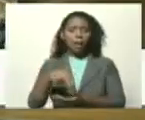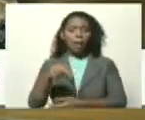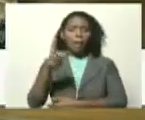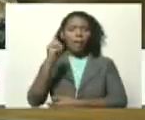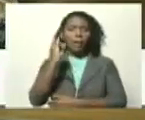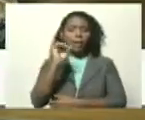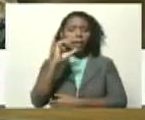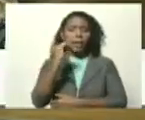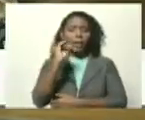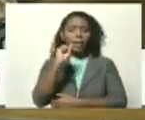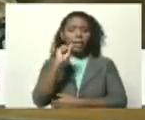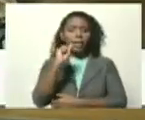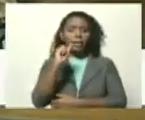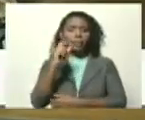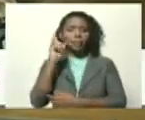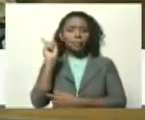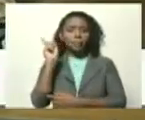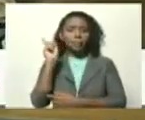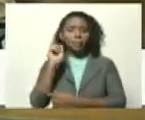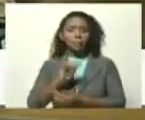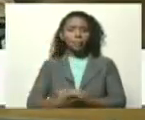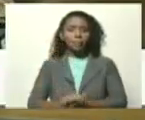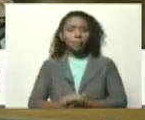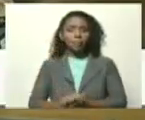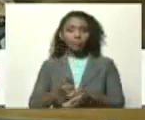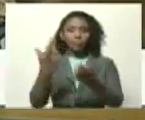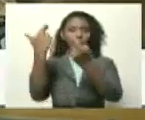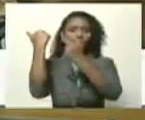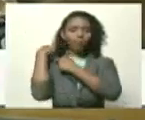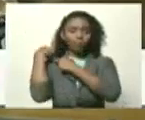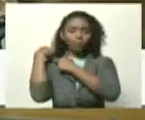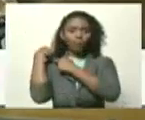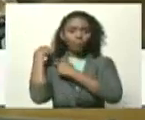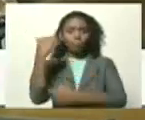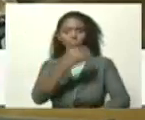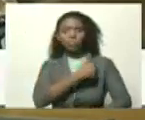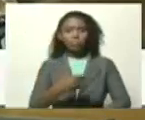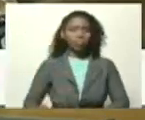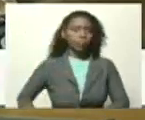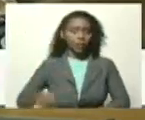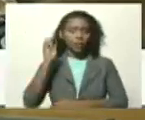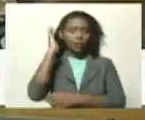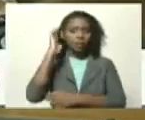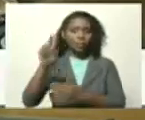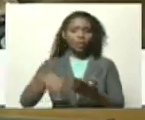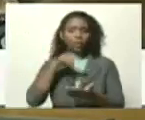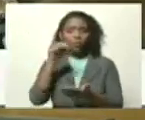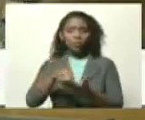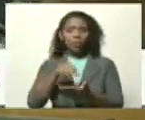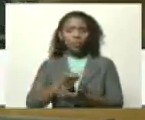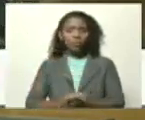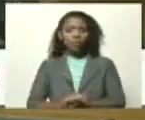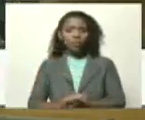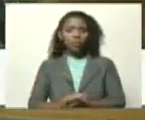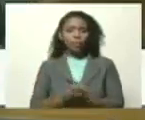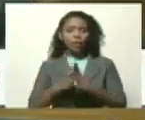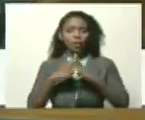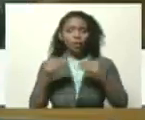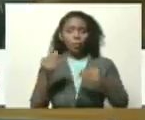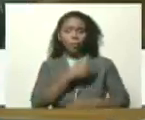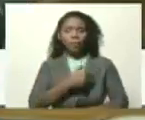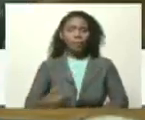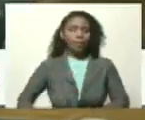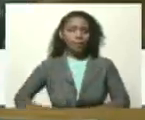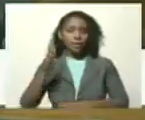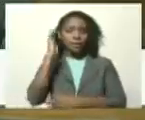Iris Varela Rangel, a cargo del presidente de la Asamblea Nacional. Es todo, presidente